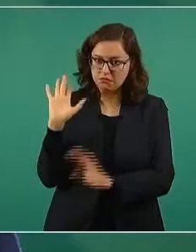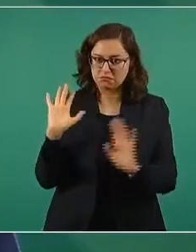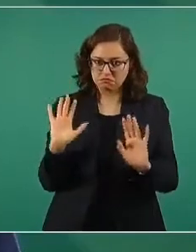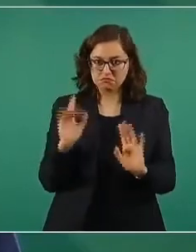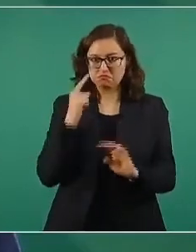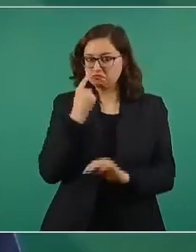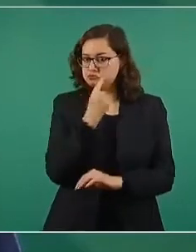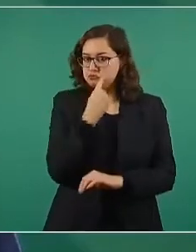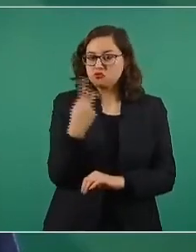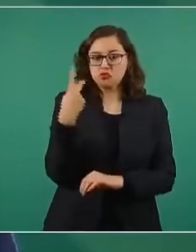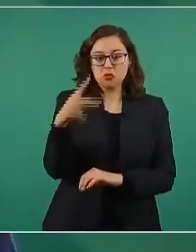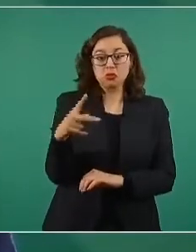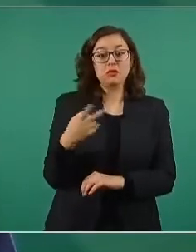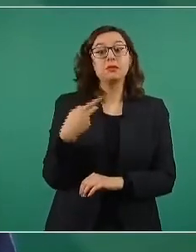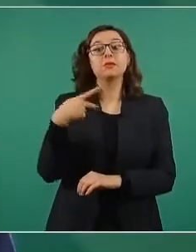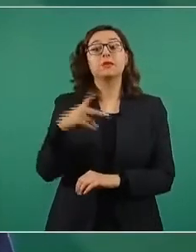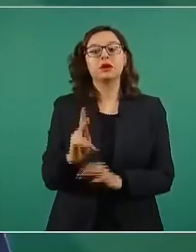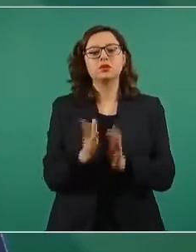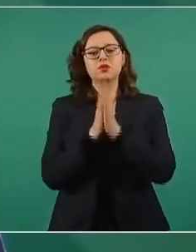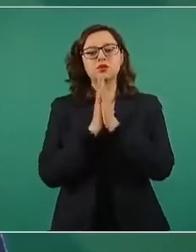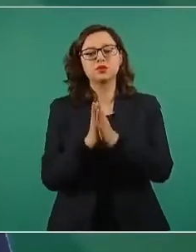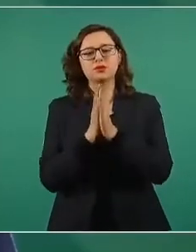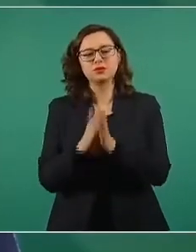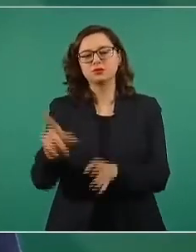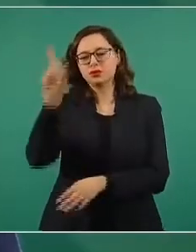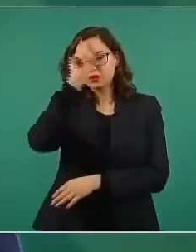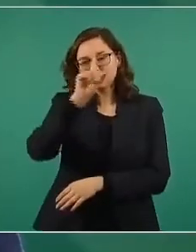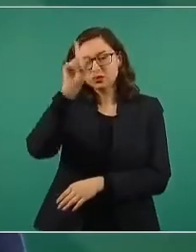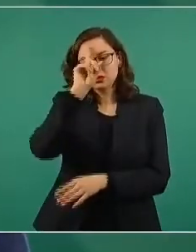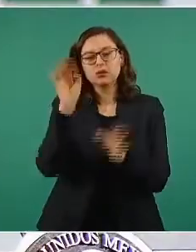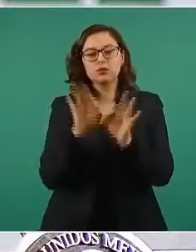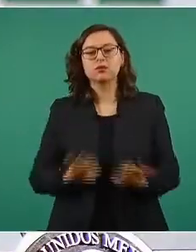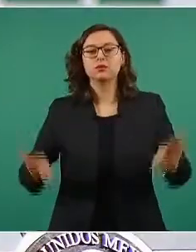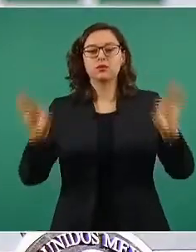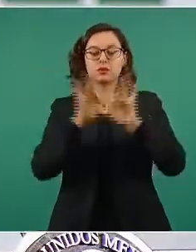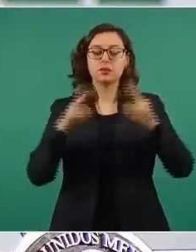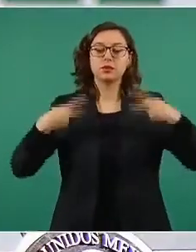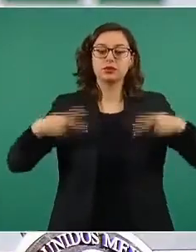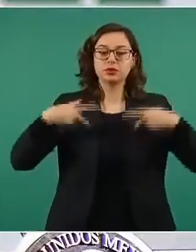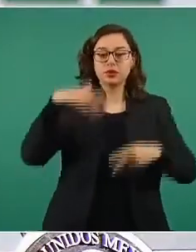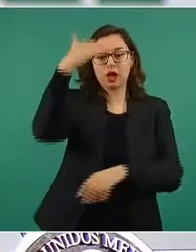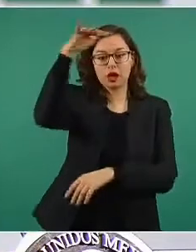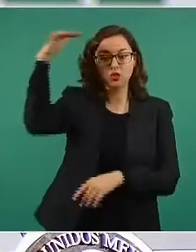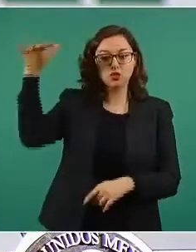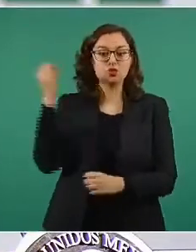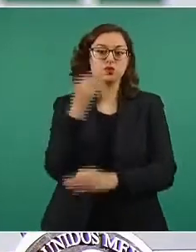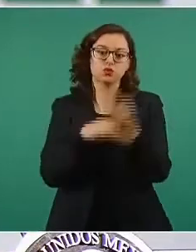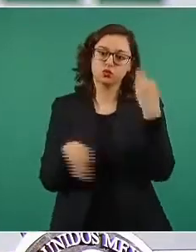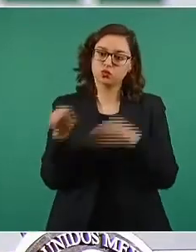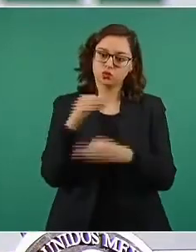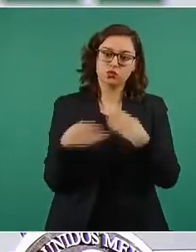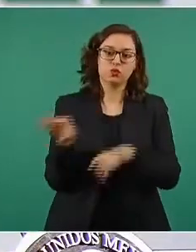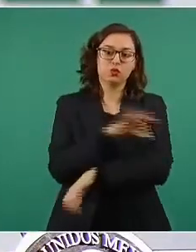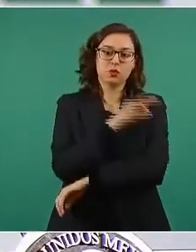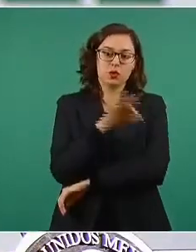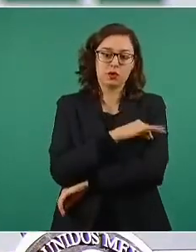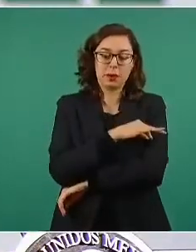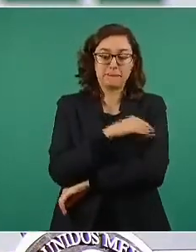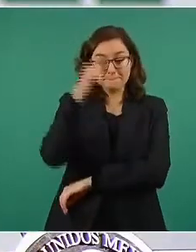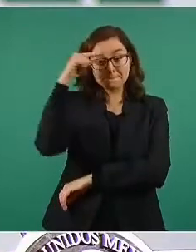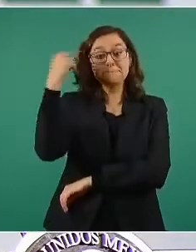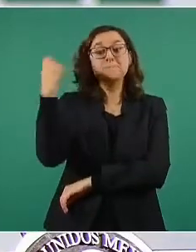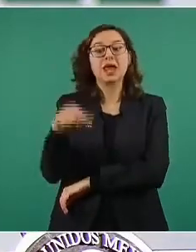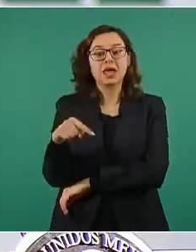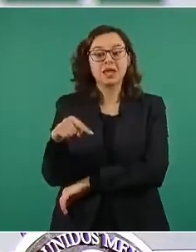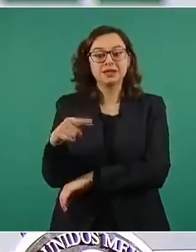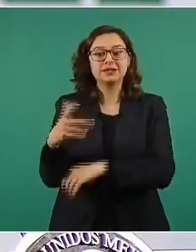que todas las personas adultas se vacunen, y que en la medida en que se vacunen más y más personas, lograremos